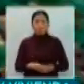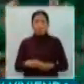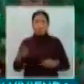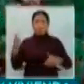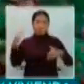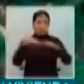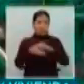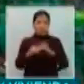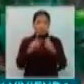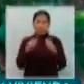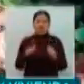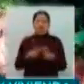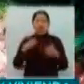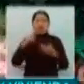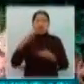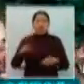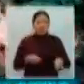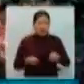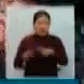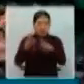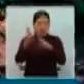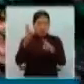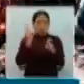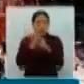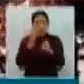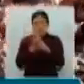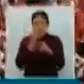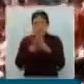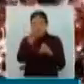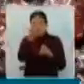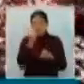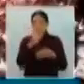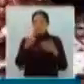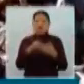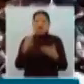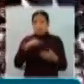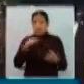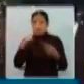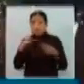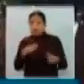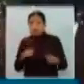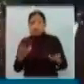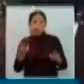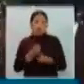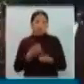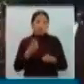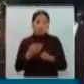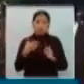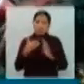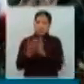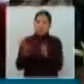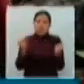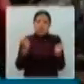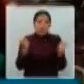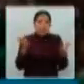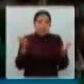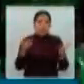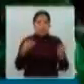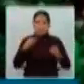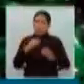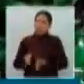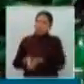por vías lacustres, ¿no? Por los ríos, porque no teníamos la forma de hacerlo. Hemos contratado